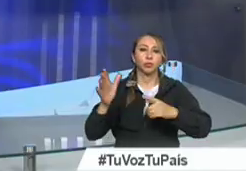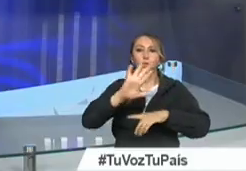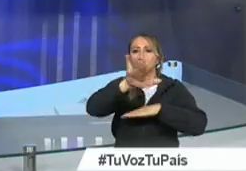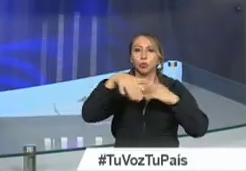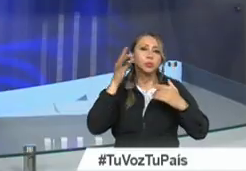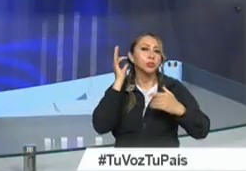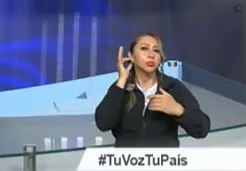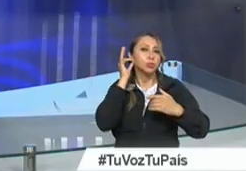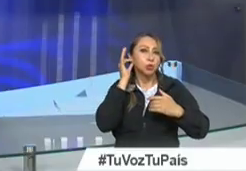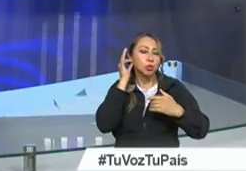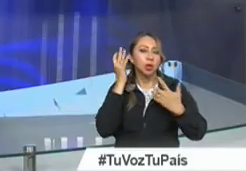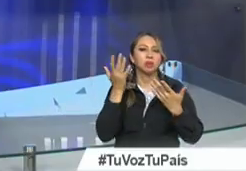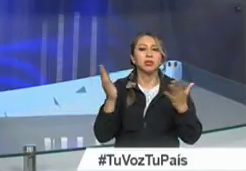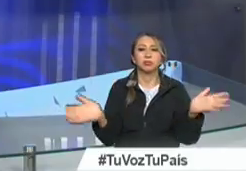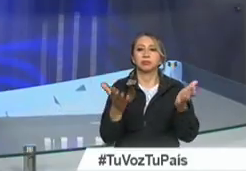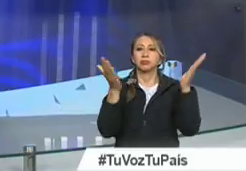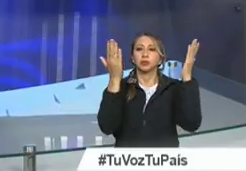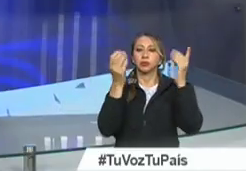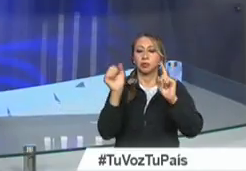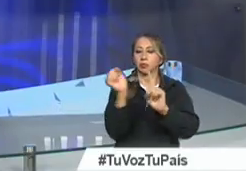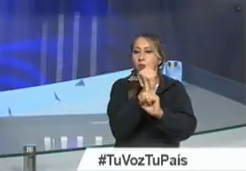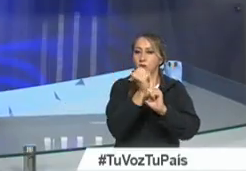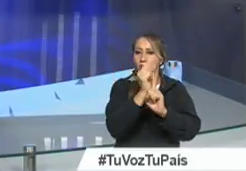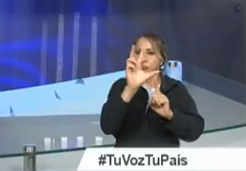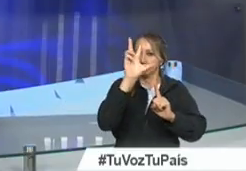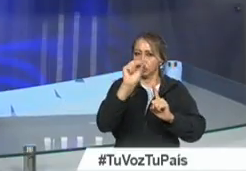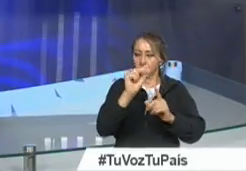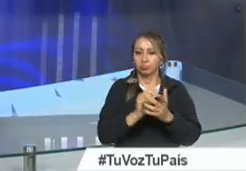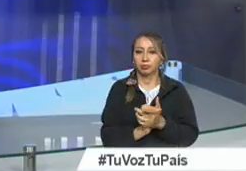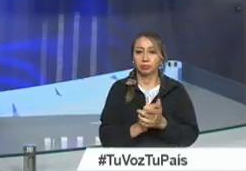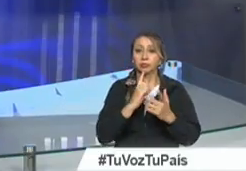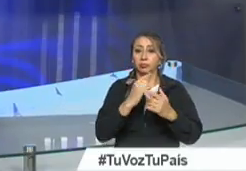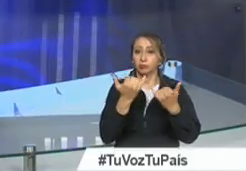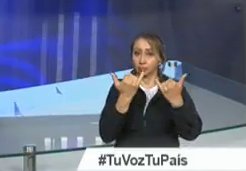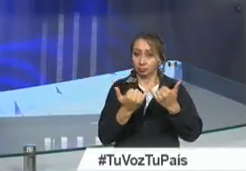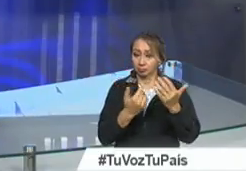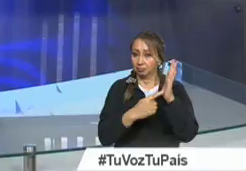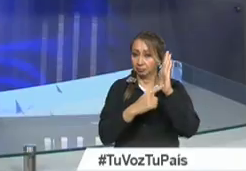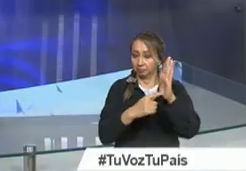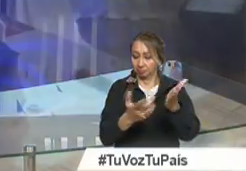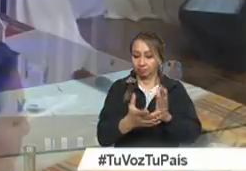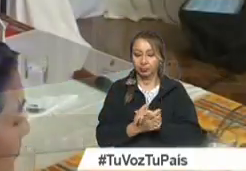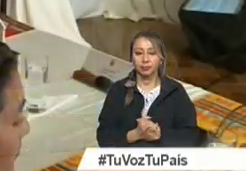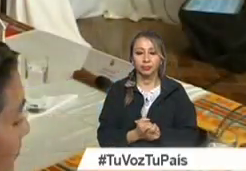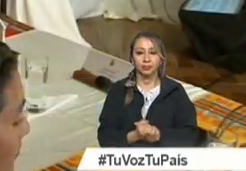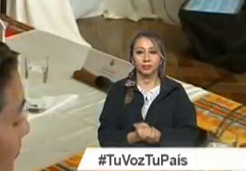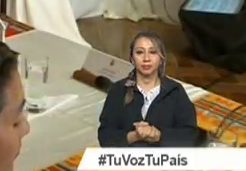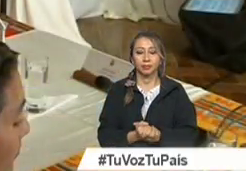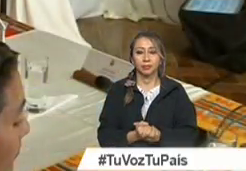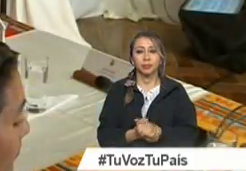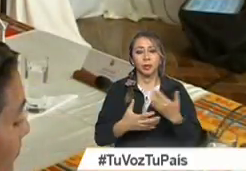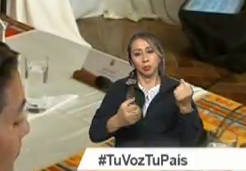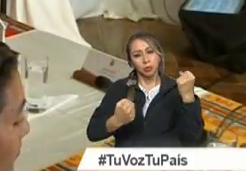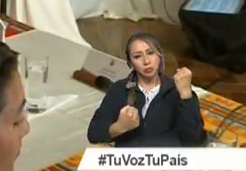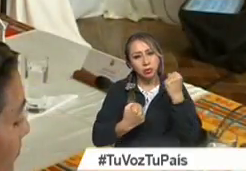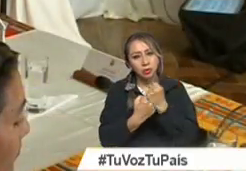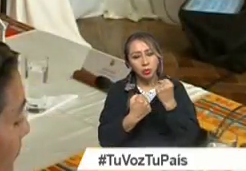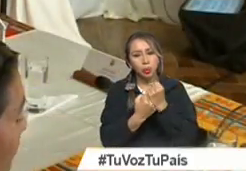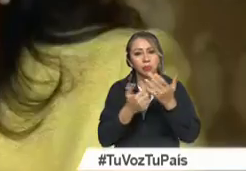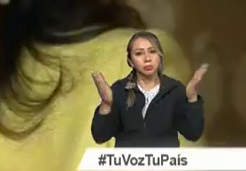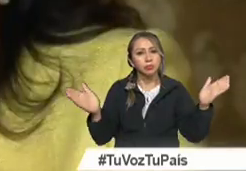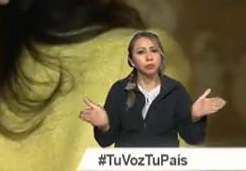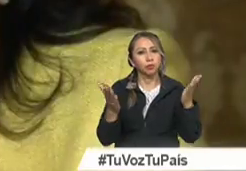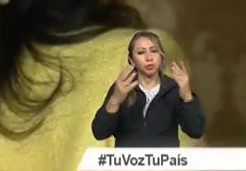impulsa la erradicación de la violencia veamos algunas intervenciones de este encuentro debemos apoyar y fomentar